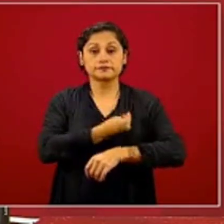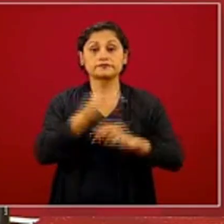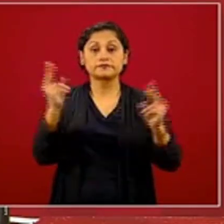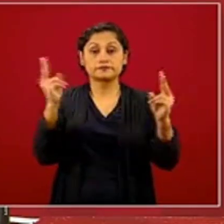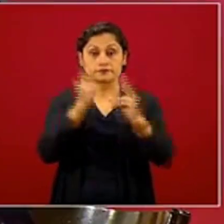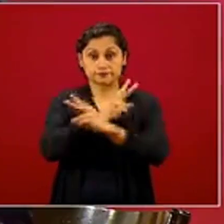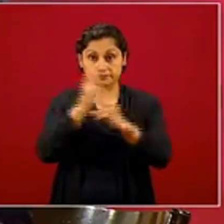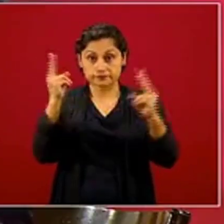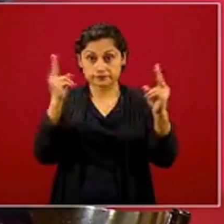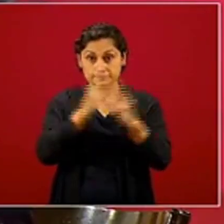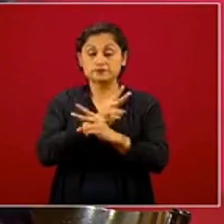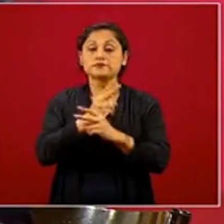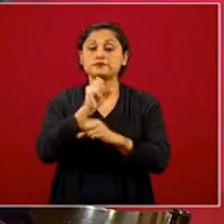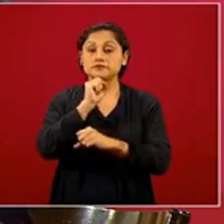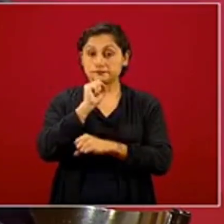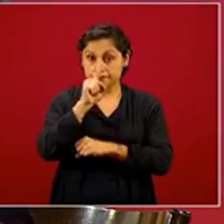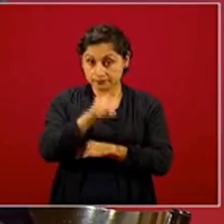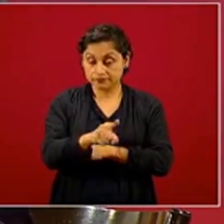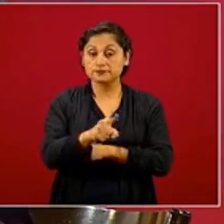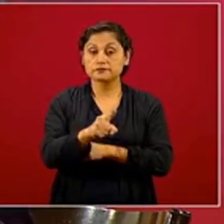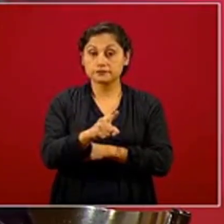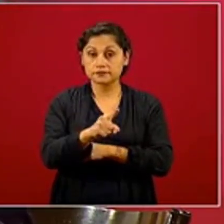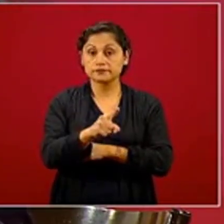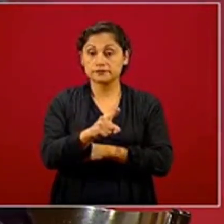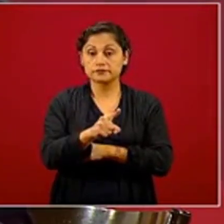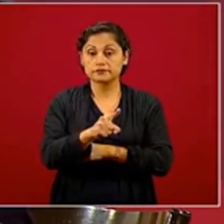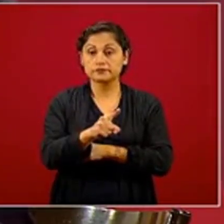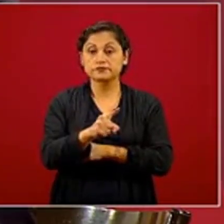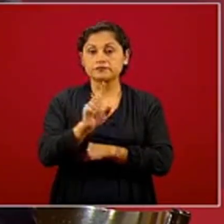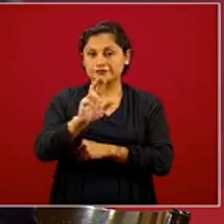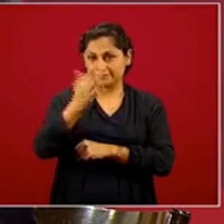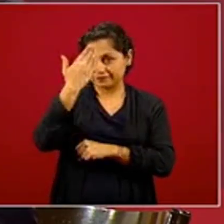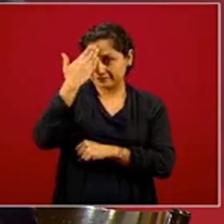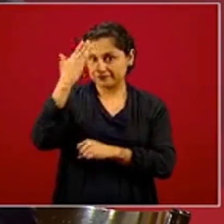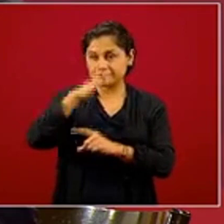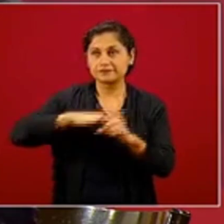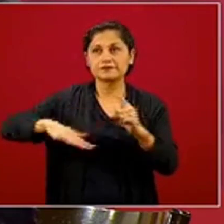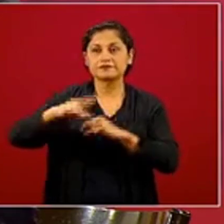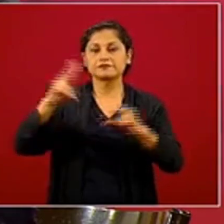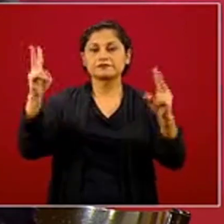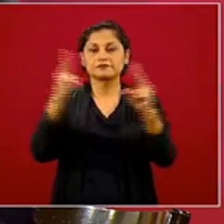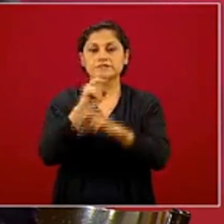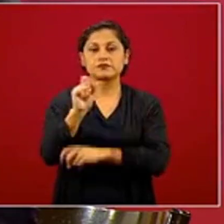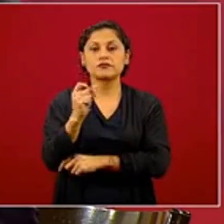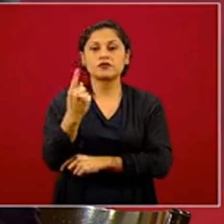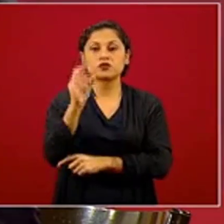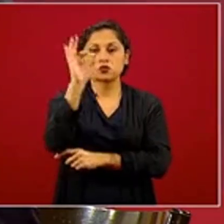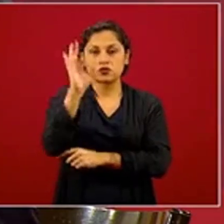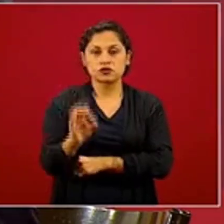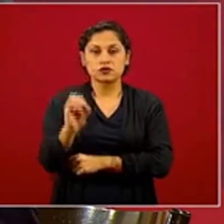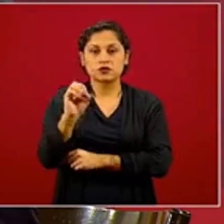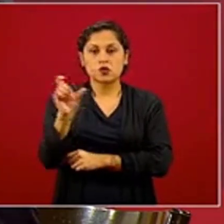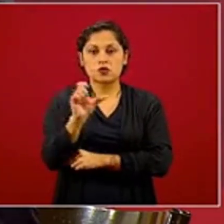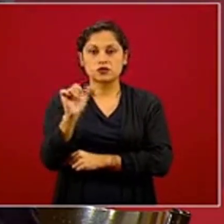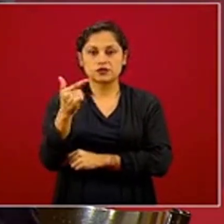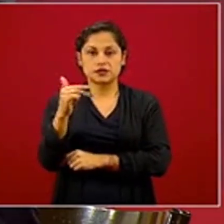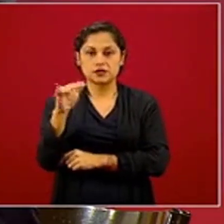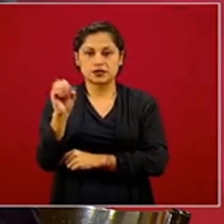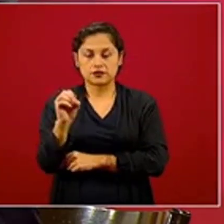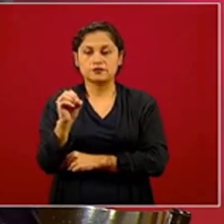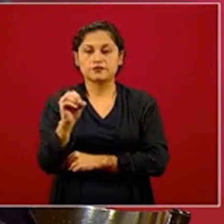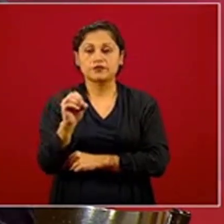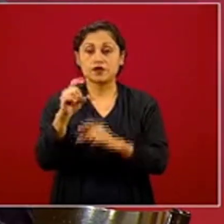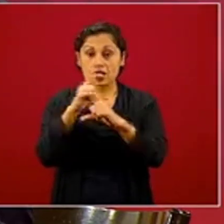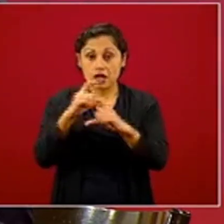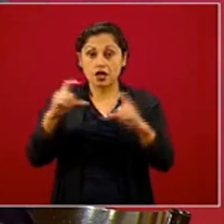y con el aire el oxígeno. En el aire ambiente hay 21% de oxígeno, que impida la respiración,